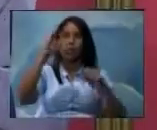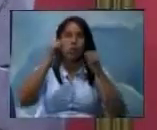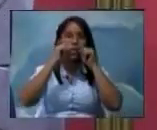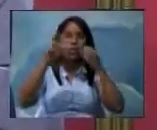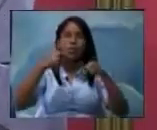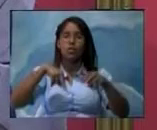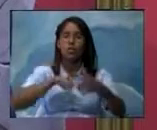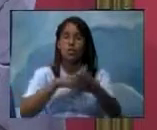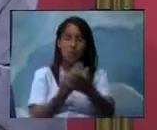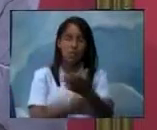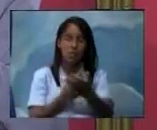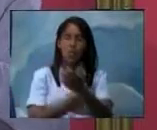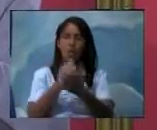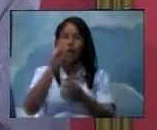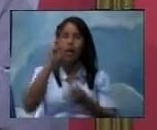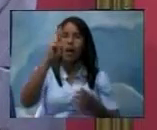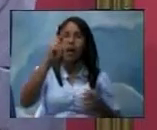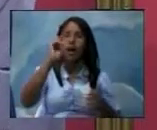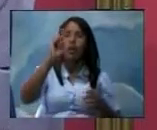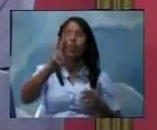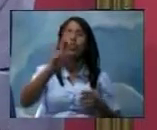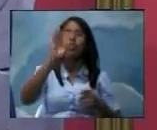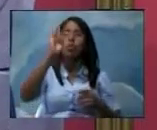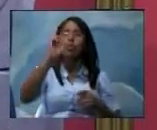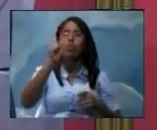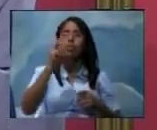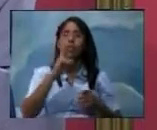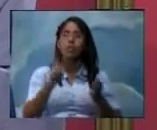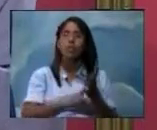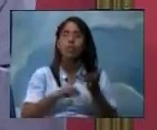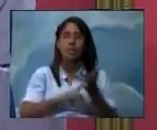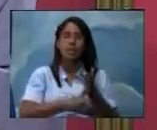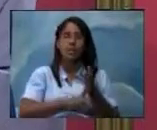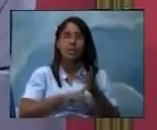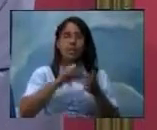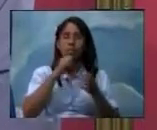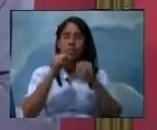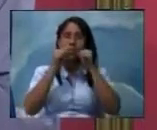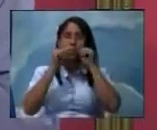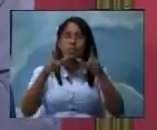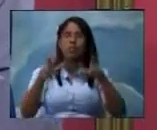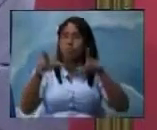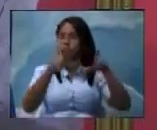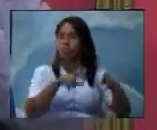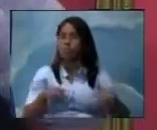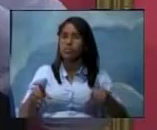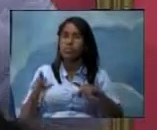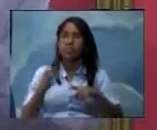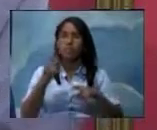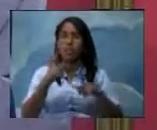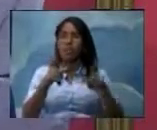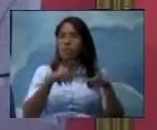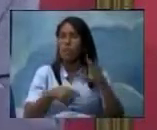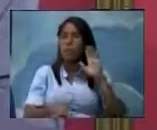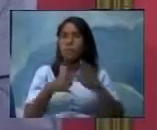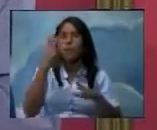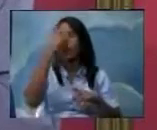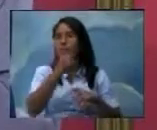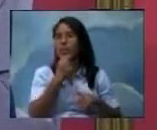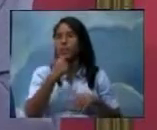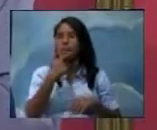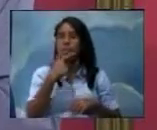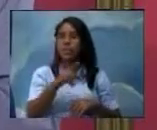bendiga a nuestros hermanos en Aruba. La verdad que es una bendición esa isla. Es una de las islas más